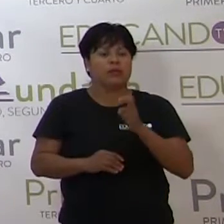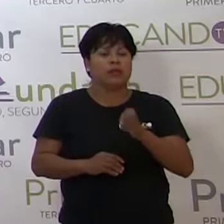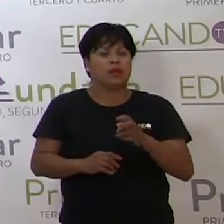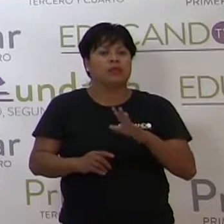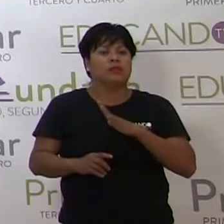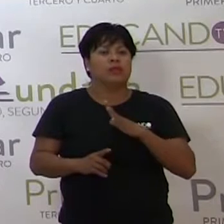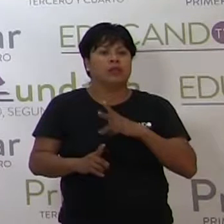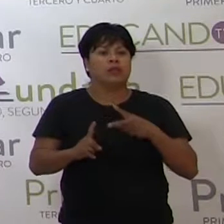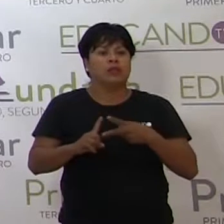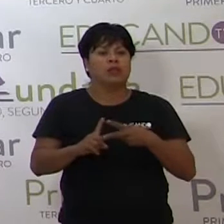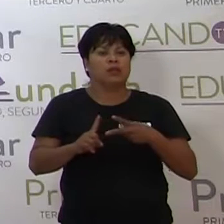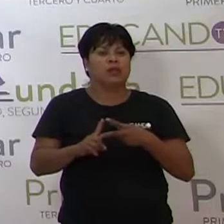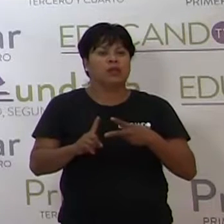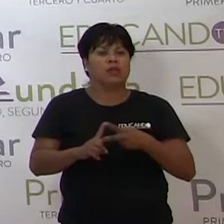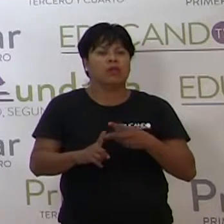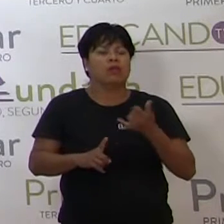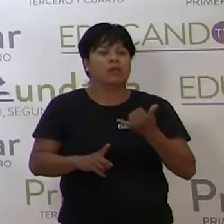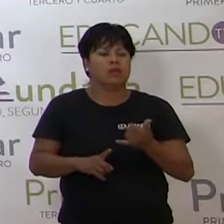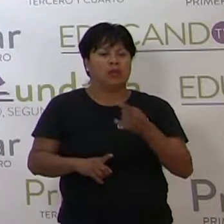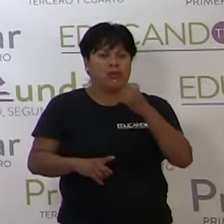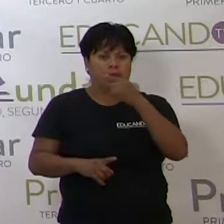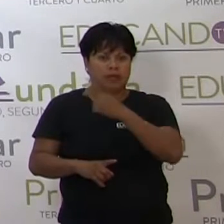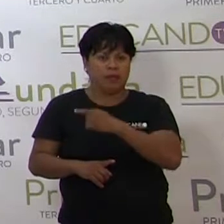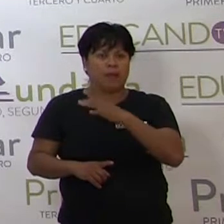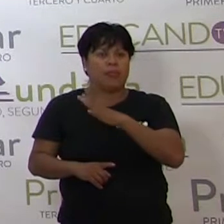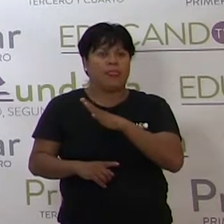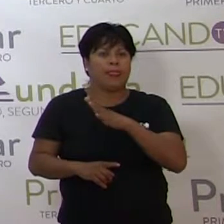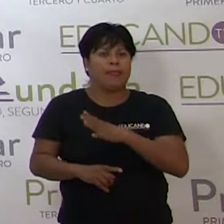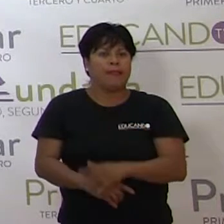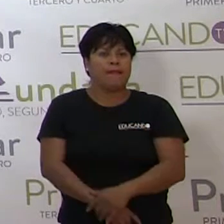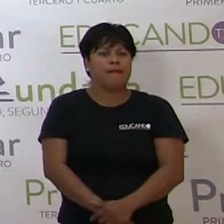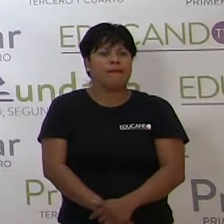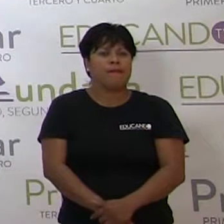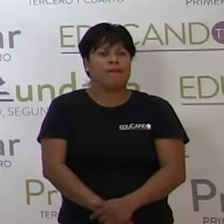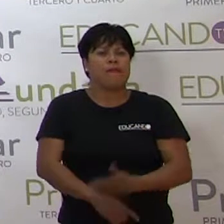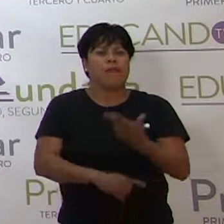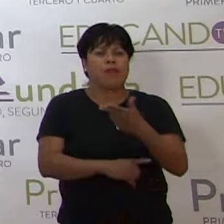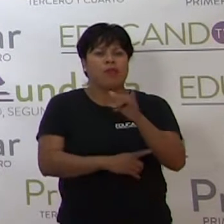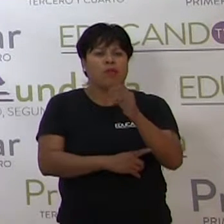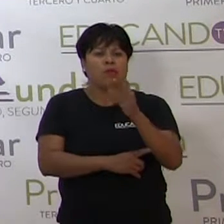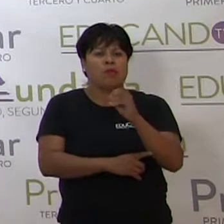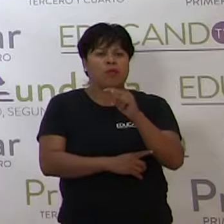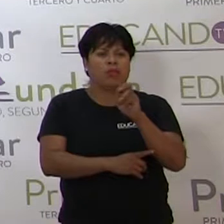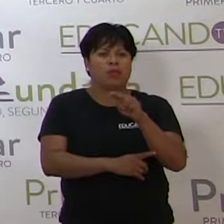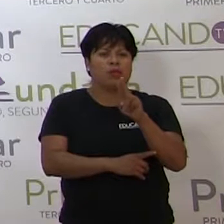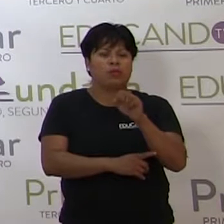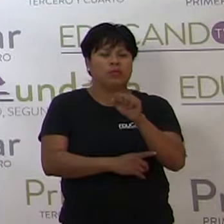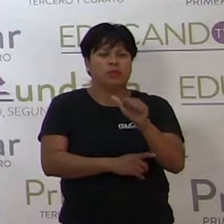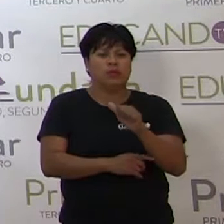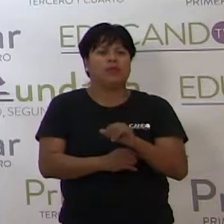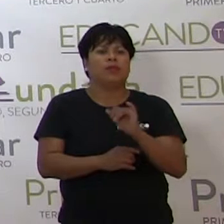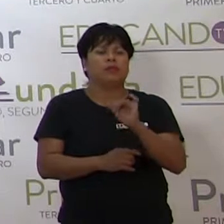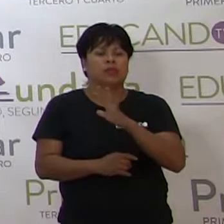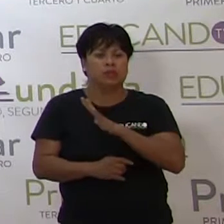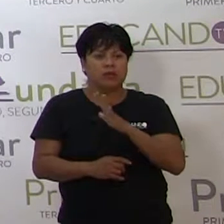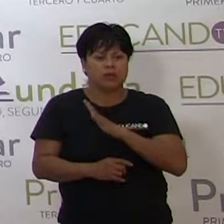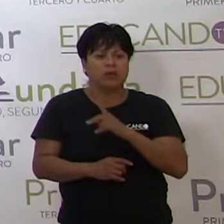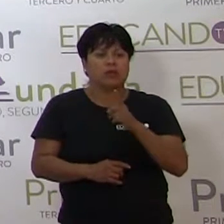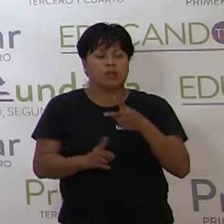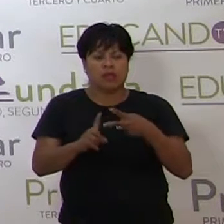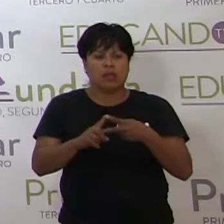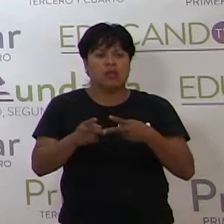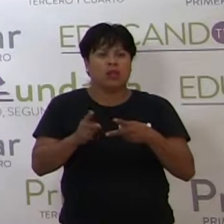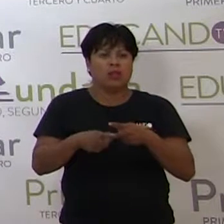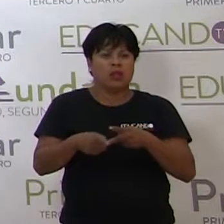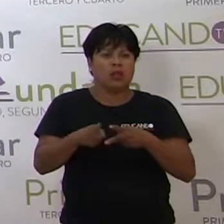triángulo y aquí está hipotenusa, ¿sí? Si tuviéramos el ángulo